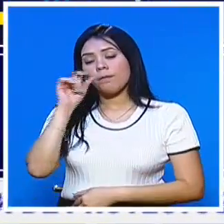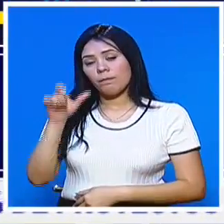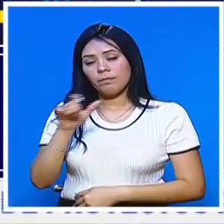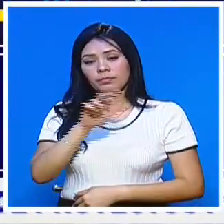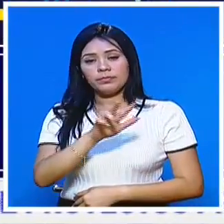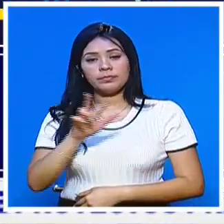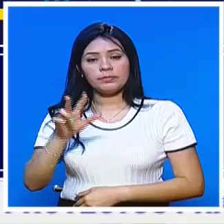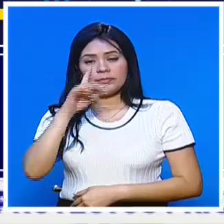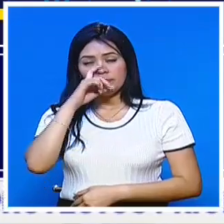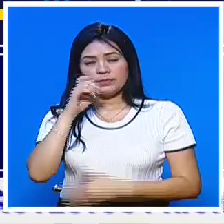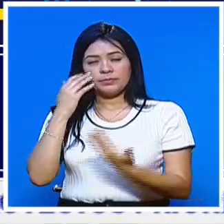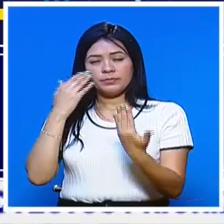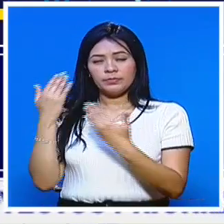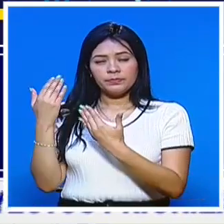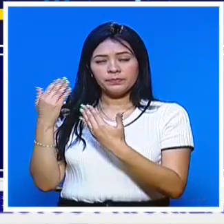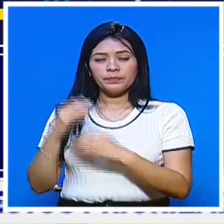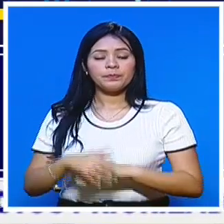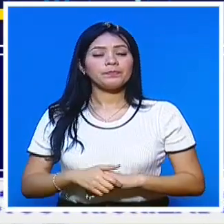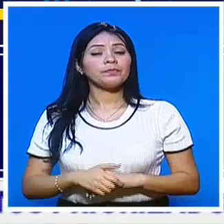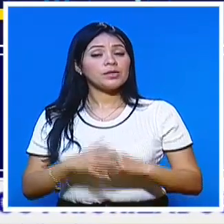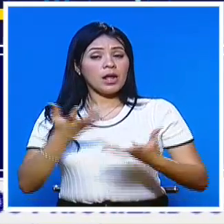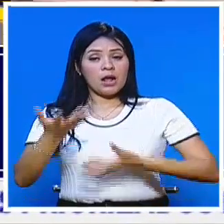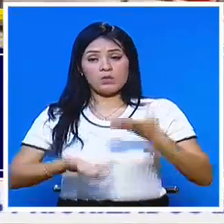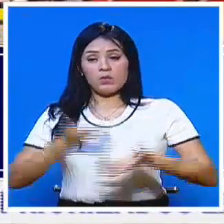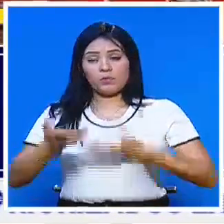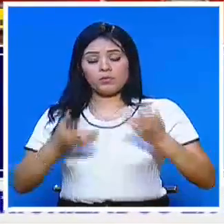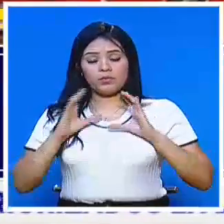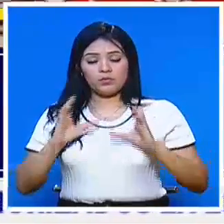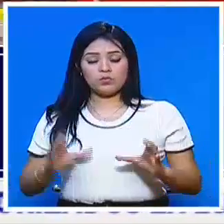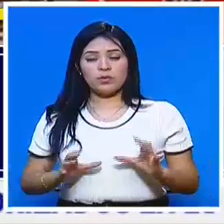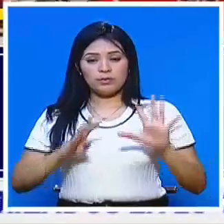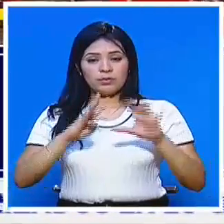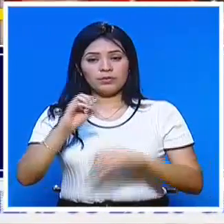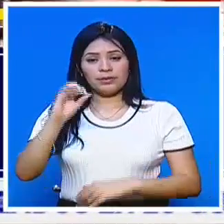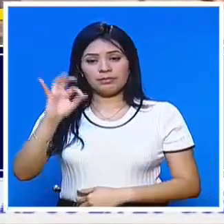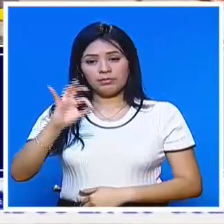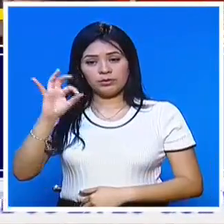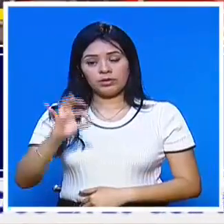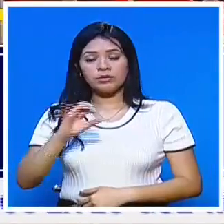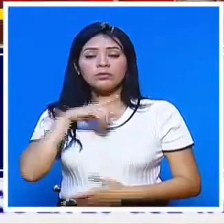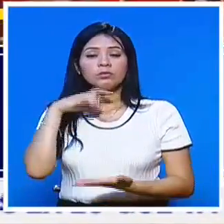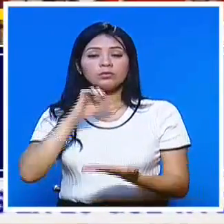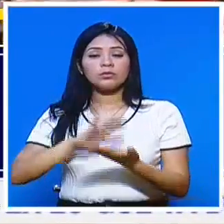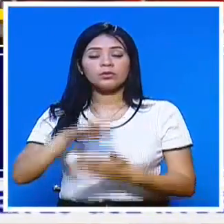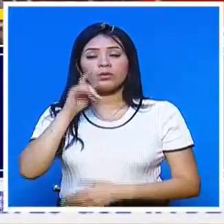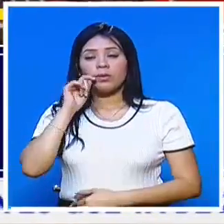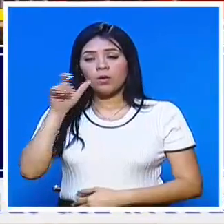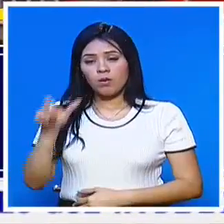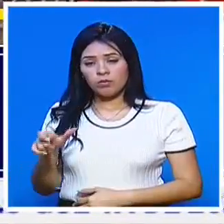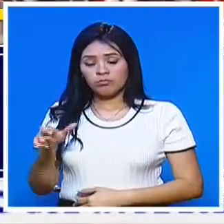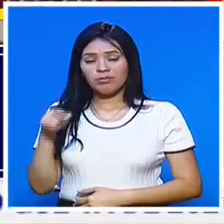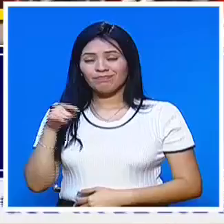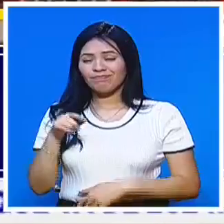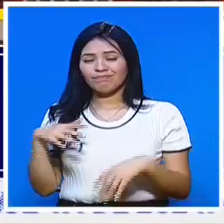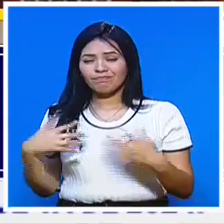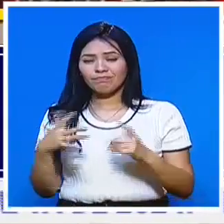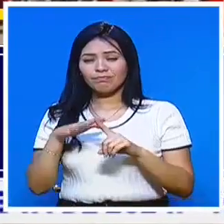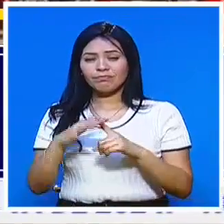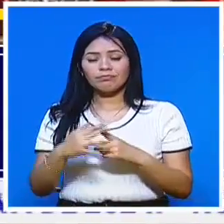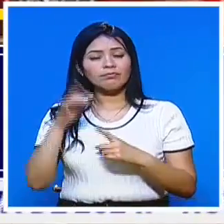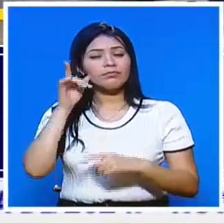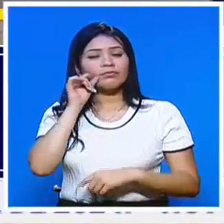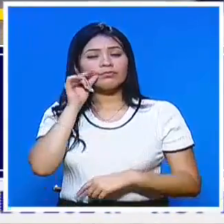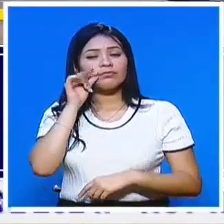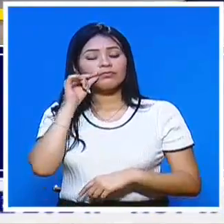33 años, quien habría sufrido quemaduras en 90% de su cuerpo, falleció. Para el momento del suceso, la víctima se